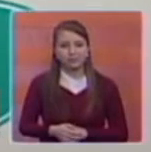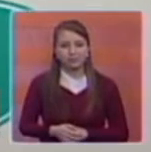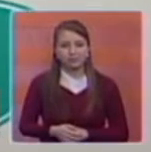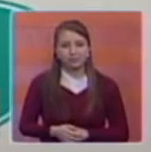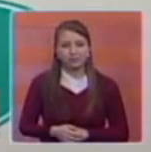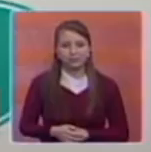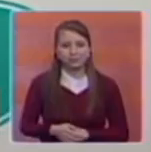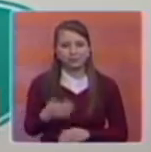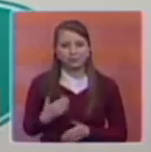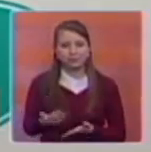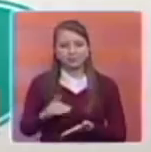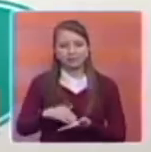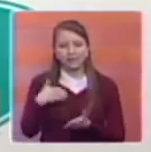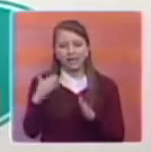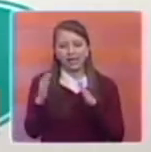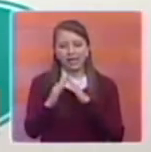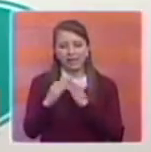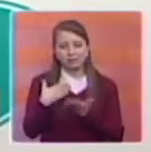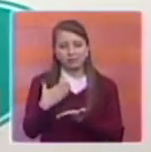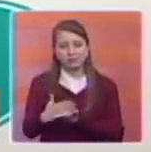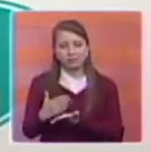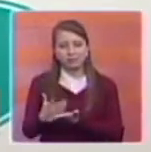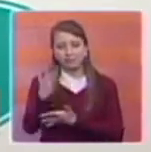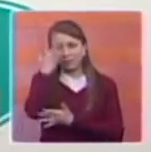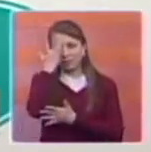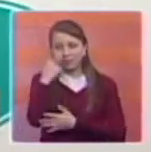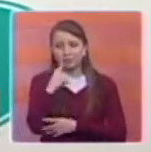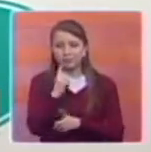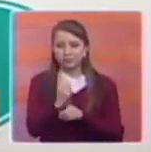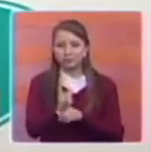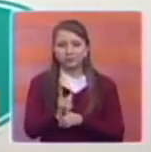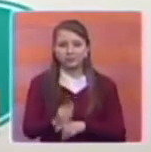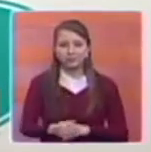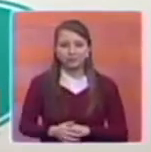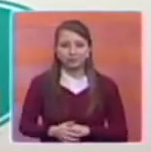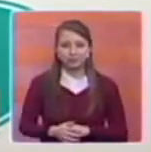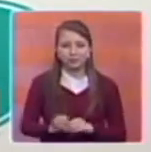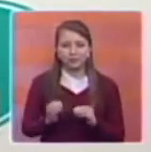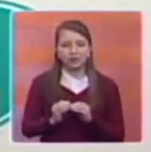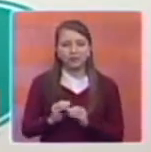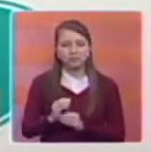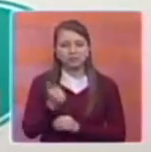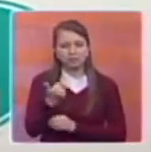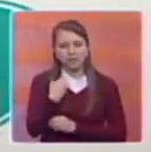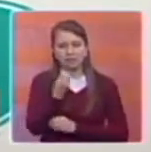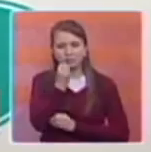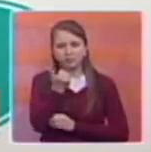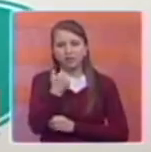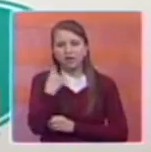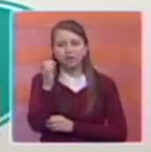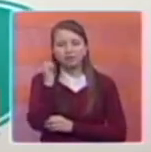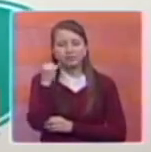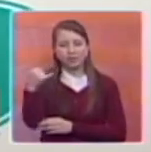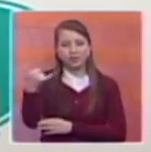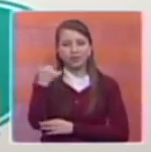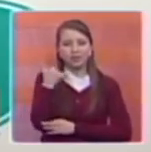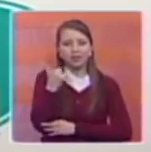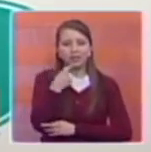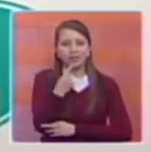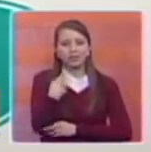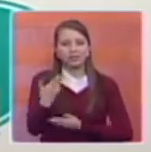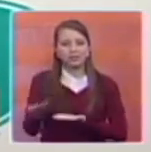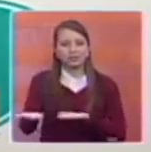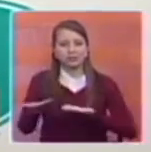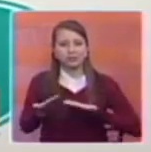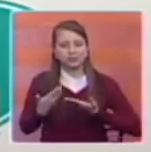fantásticas. Ya las voy a preparar siempre en mi casa porque es algo que es de mucho alimento. Una señora me llamó y me mandó a